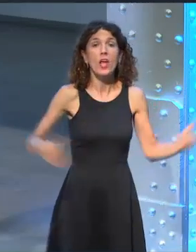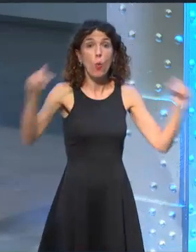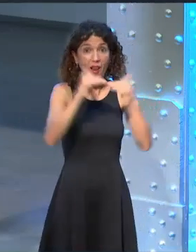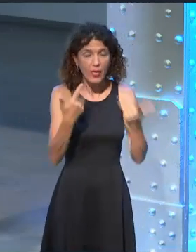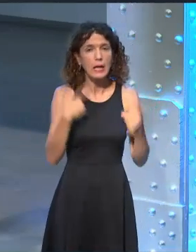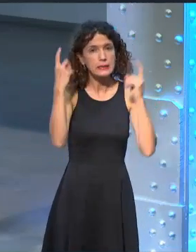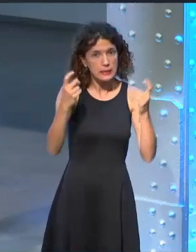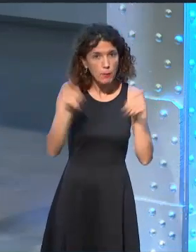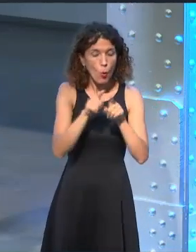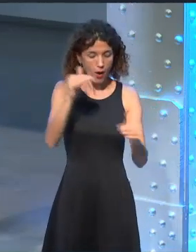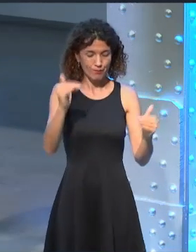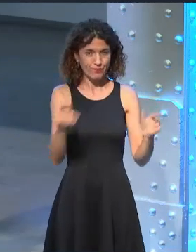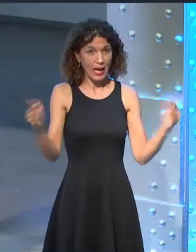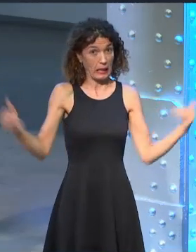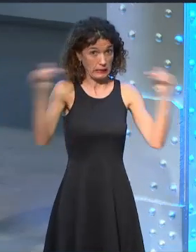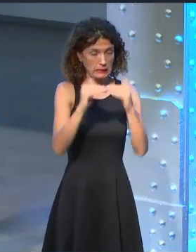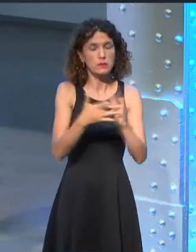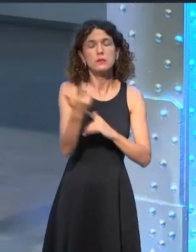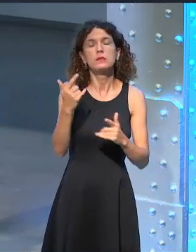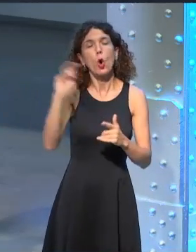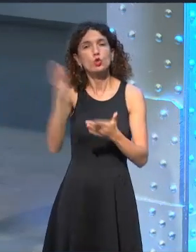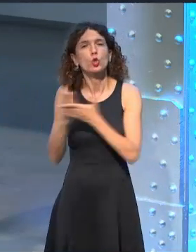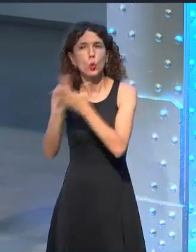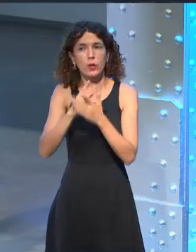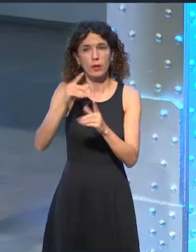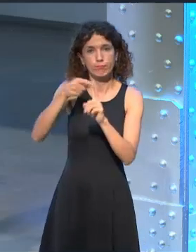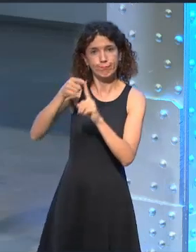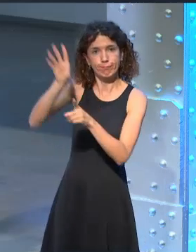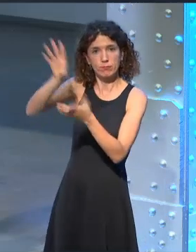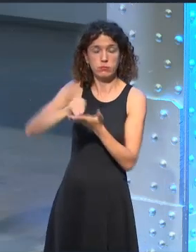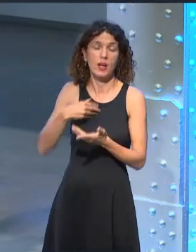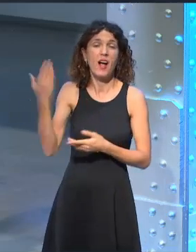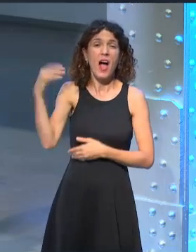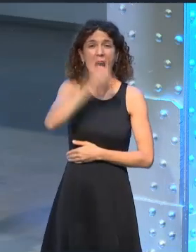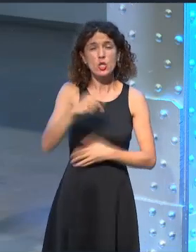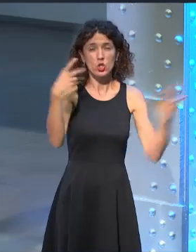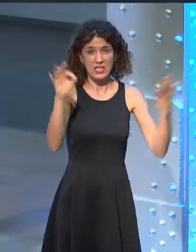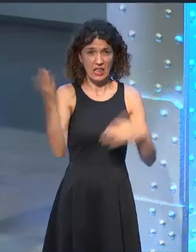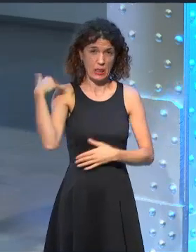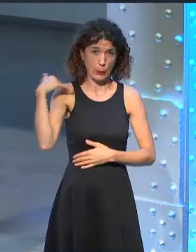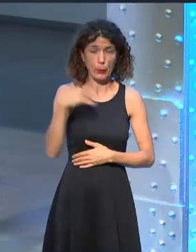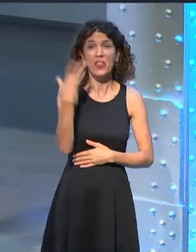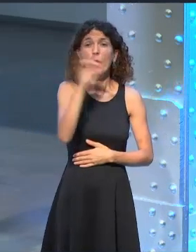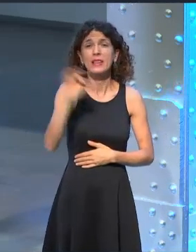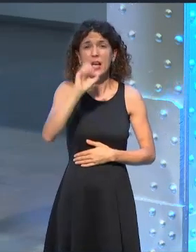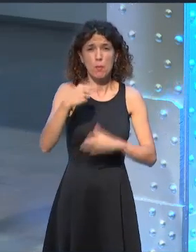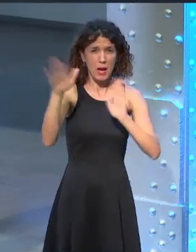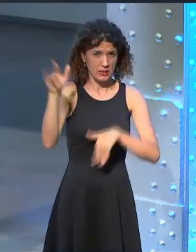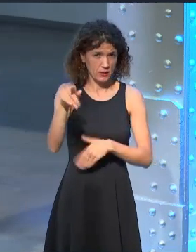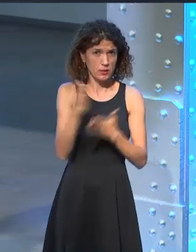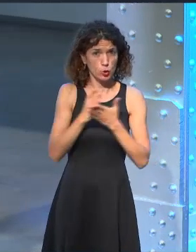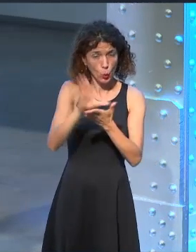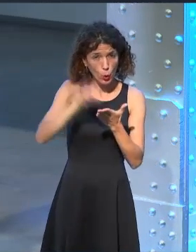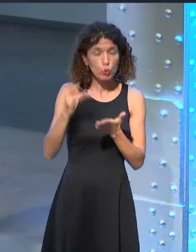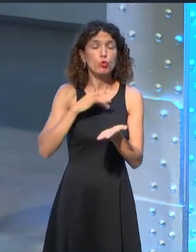de cómo intentamos equipararnos, yo siempre hago referencia a otro estudio que es de los años 60, ¿no? Estamos hablando de un estudio que tiene más de 50 años, que